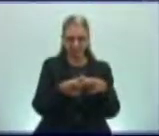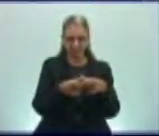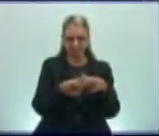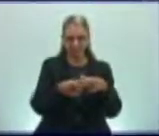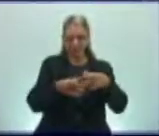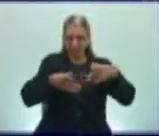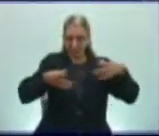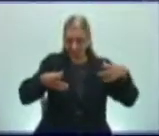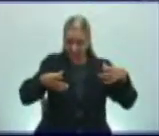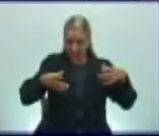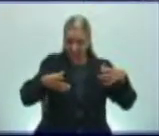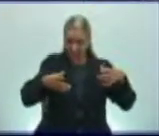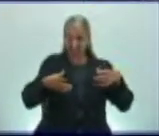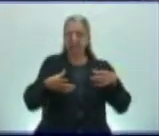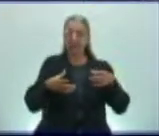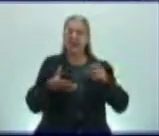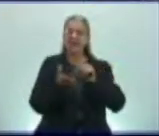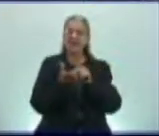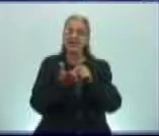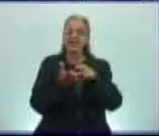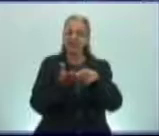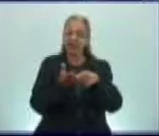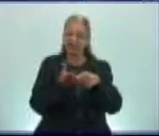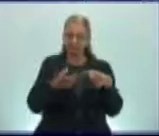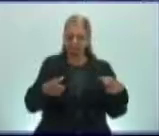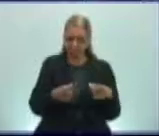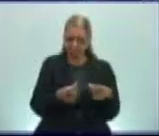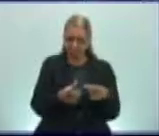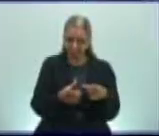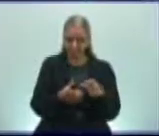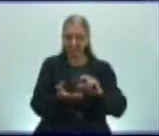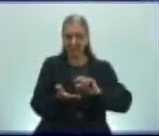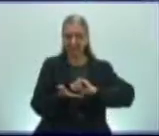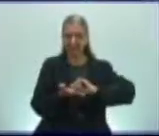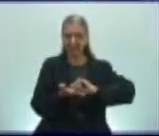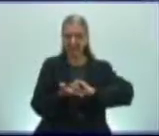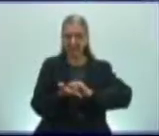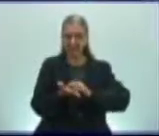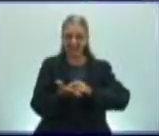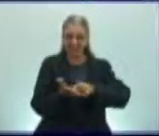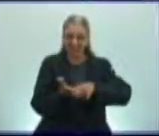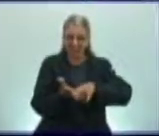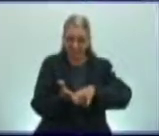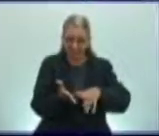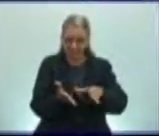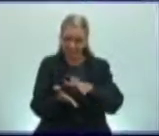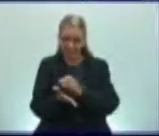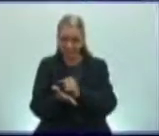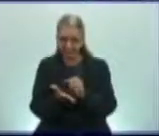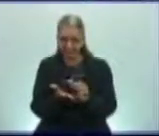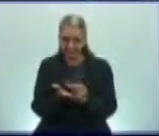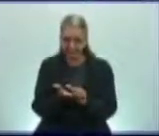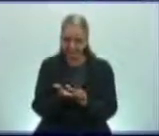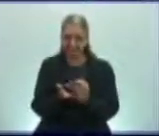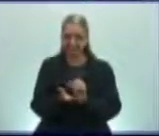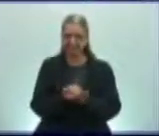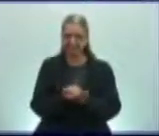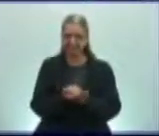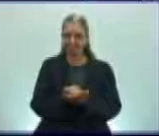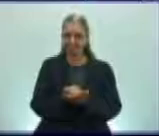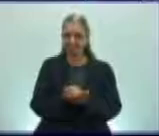valor de la longitud del borde superior. Por tanto, pueden calcular el radio del